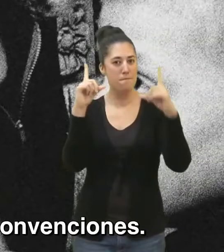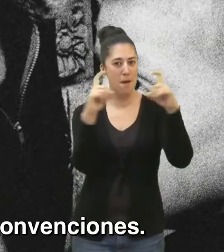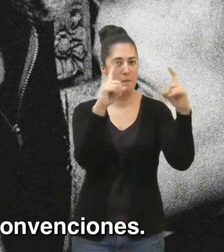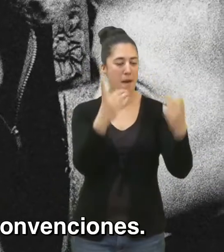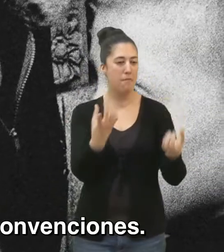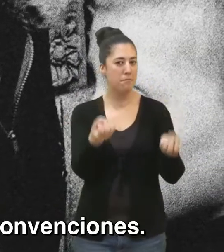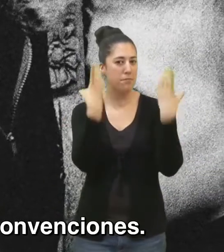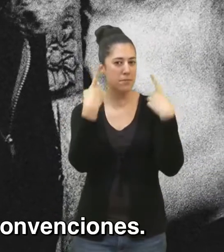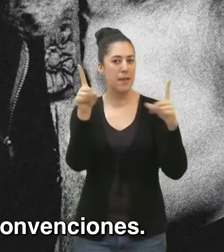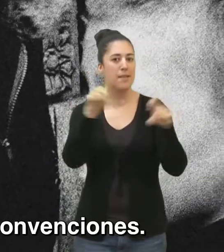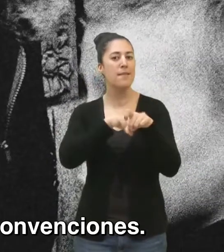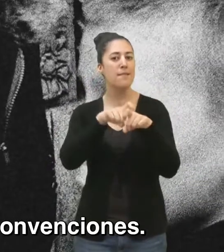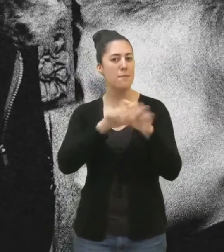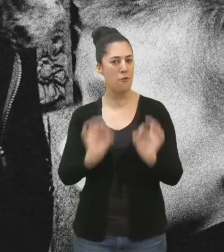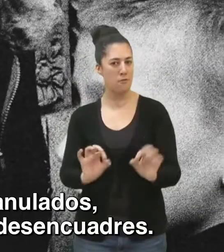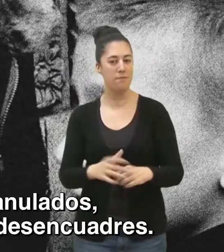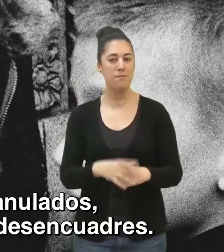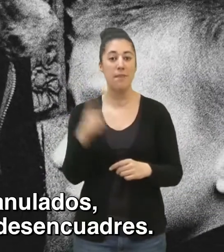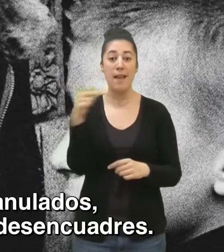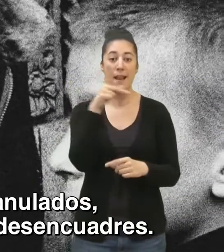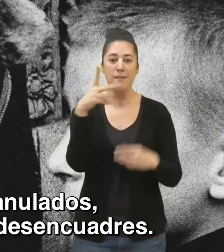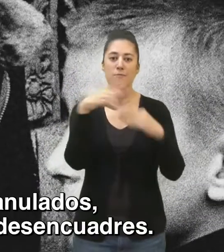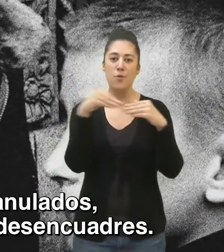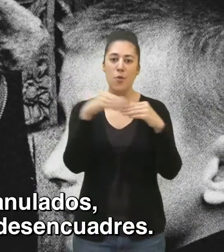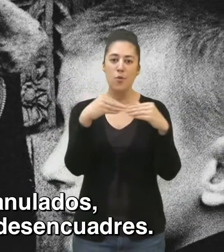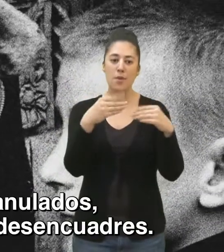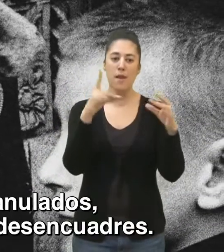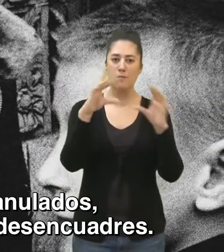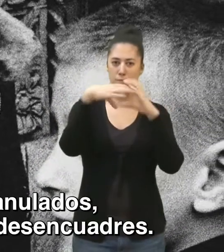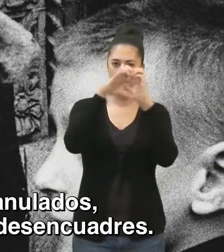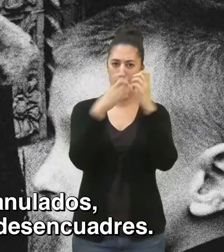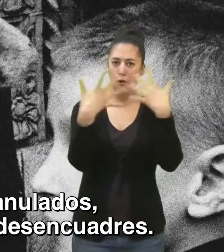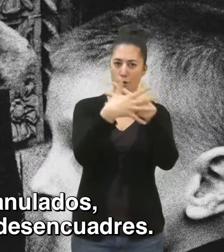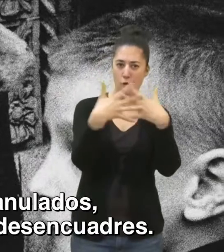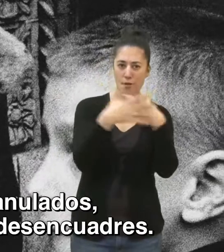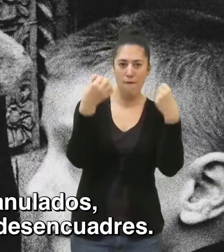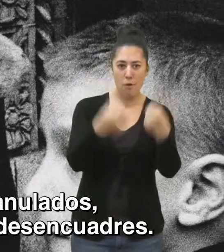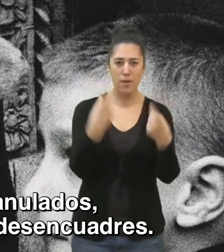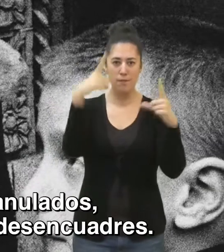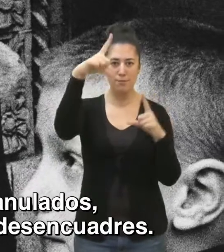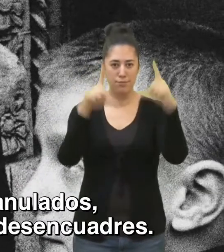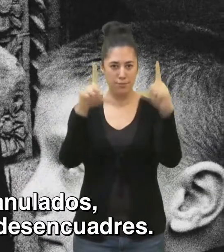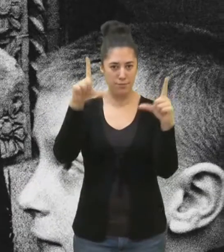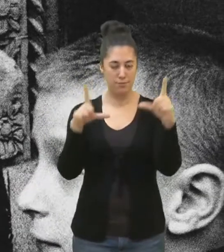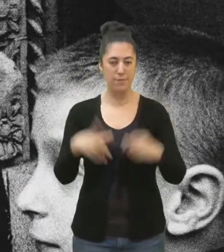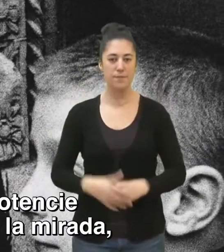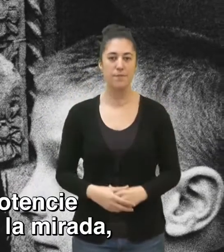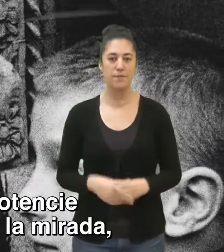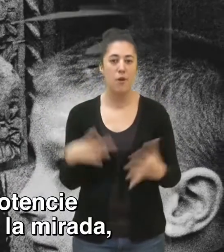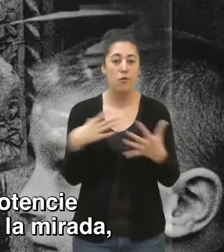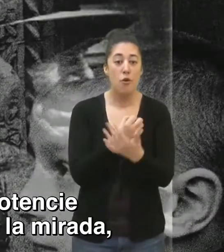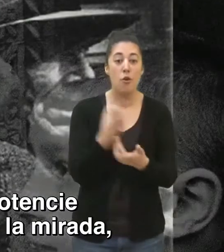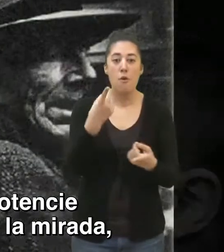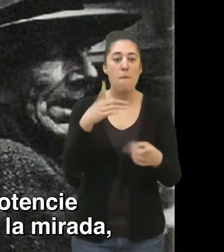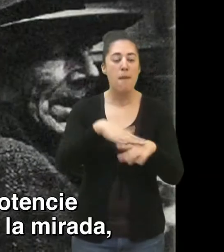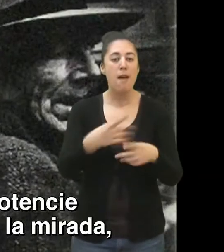que capta sin atender a convenciones. Klein emplea granulados, contrastes feroces y desencuadres.